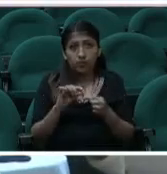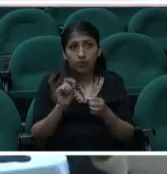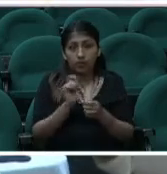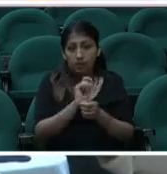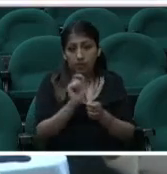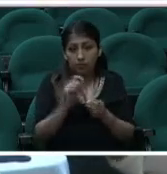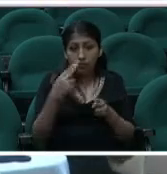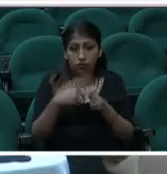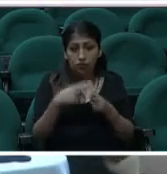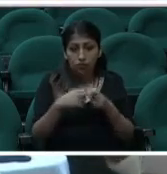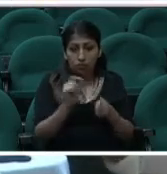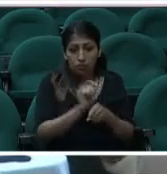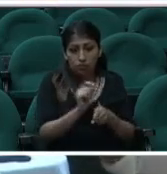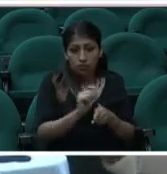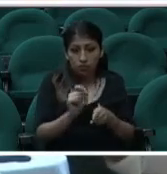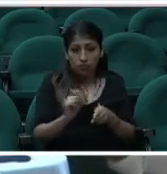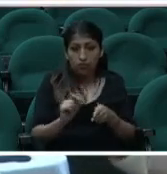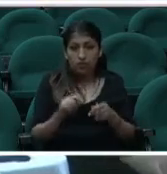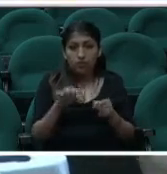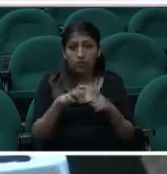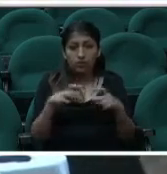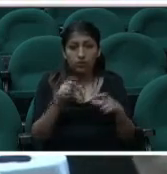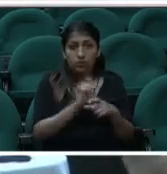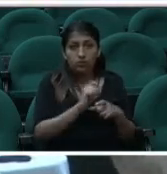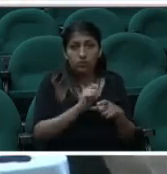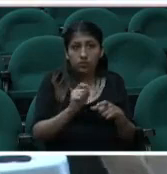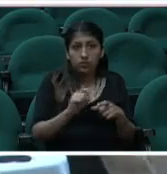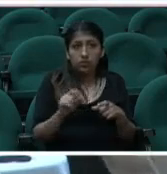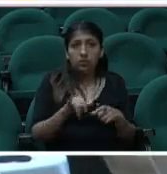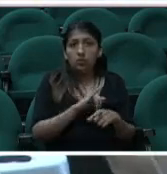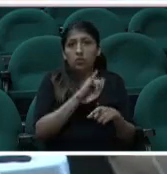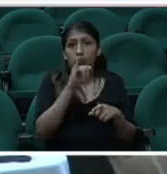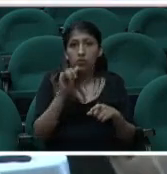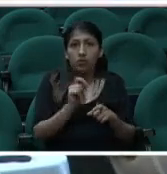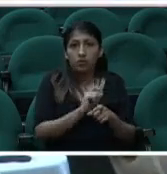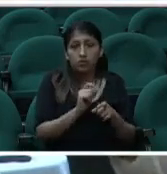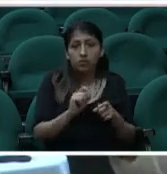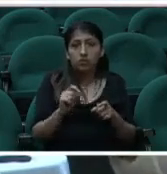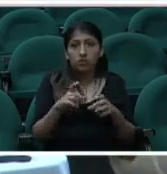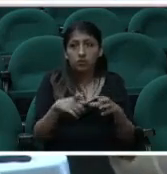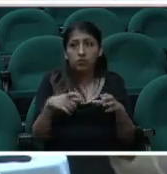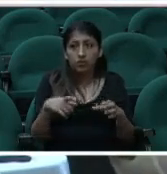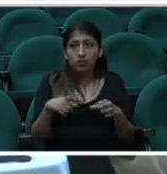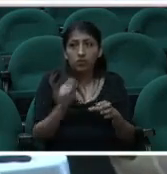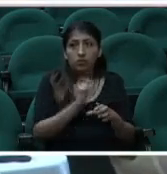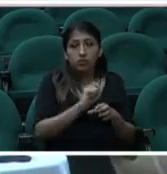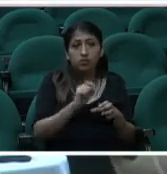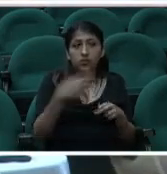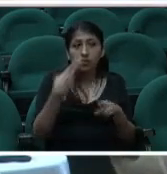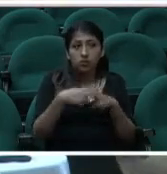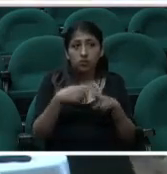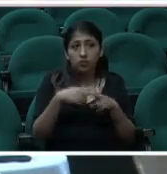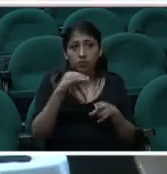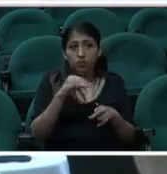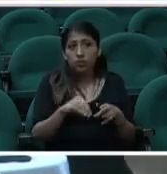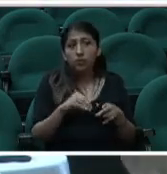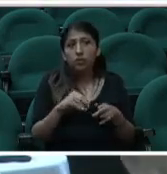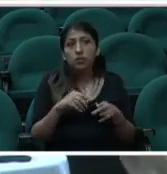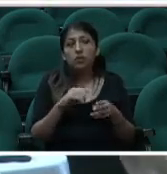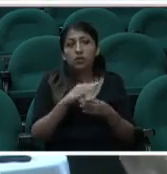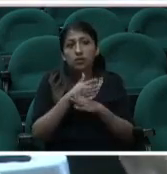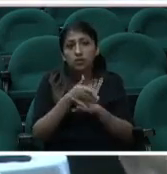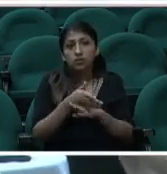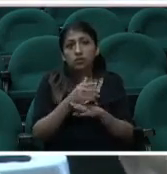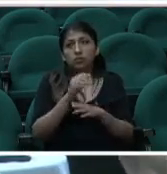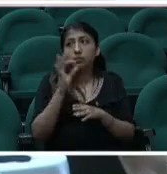escribe su nombre de en el sobre si de igual manera los candidatos al momento de su sobre lo lo escriben